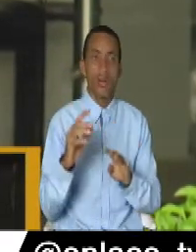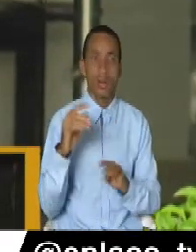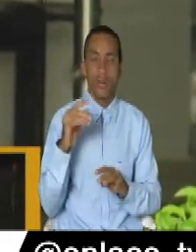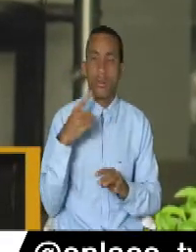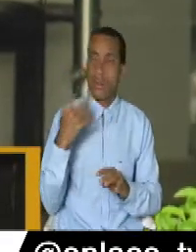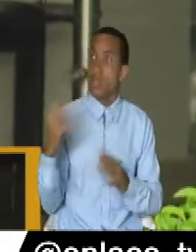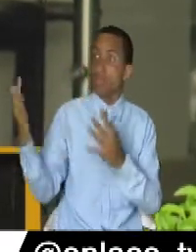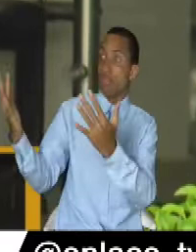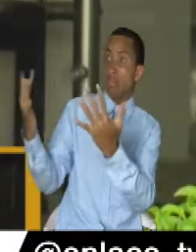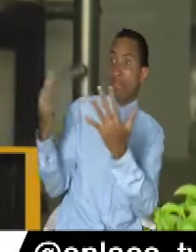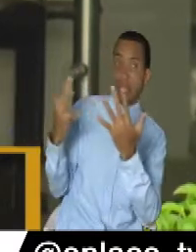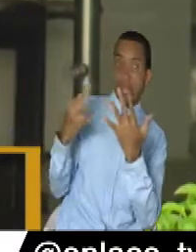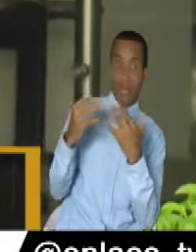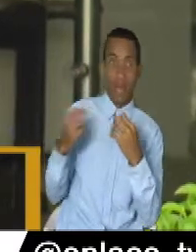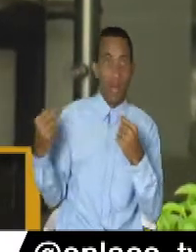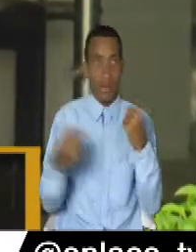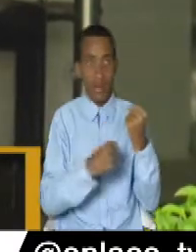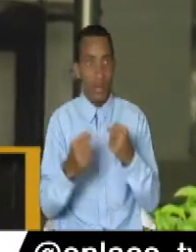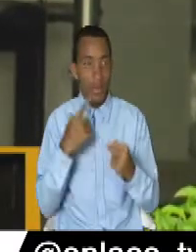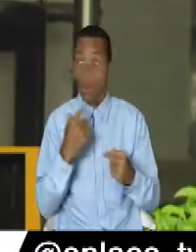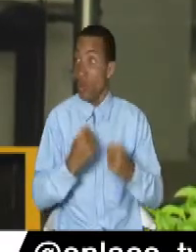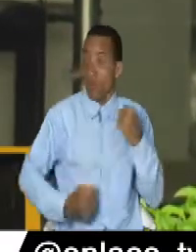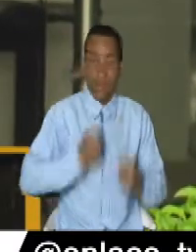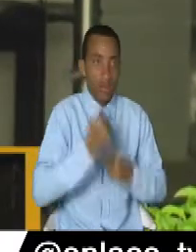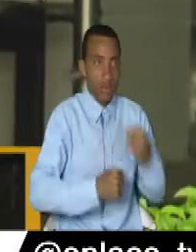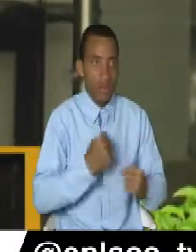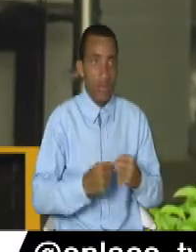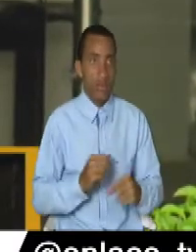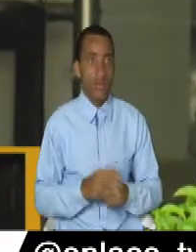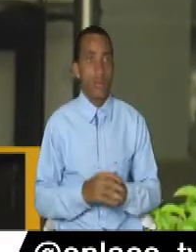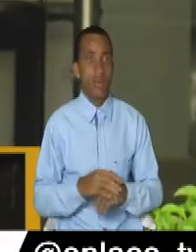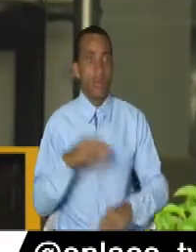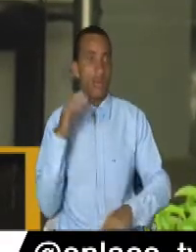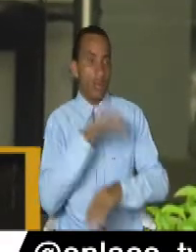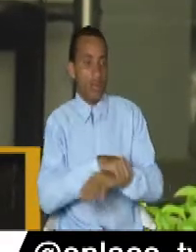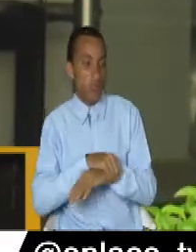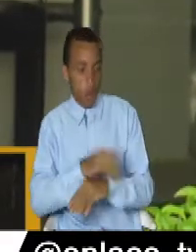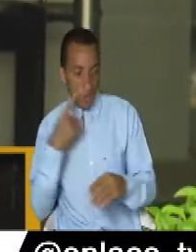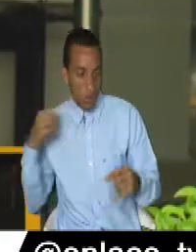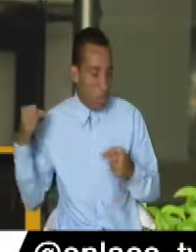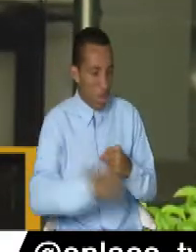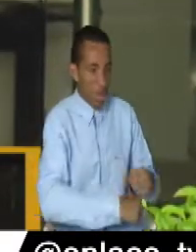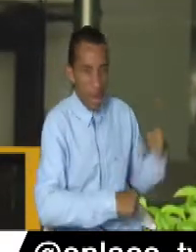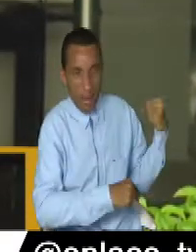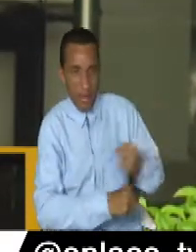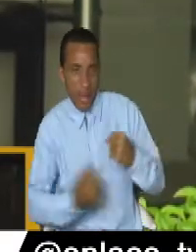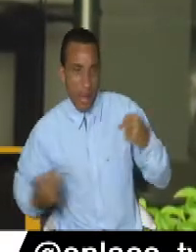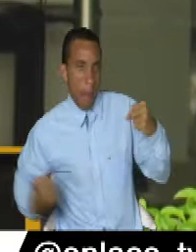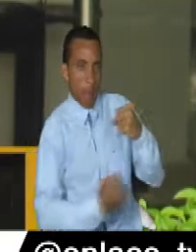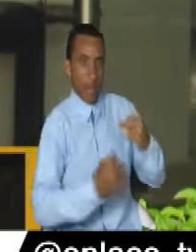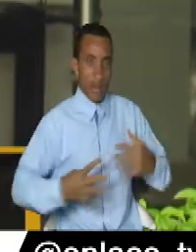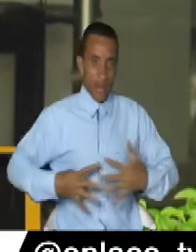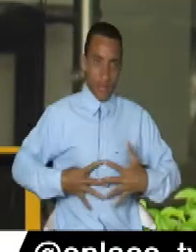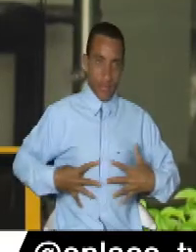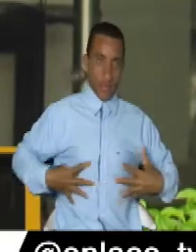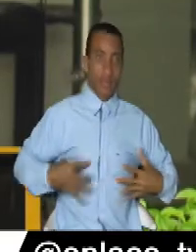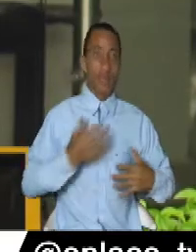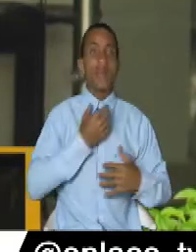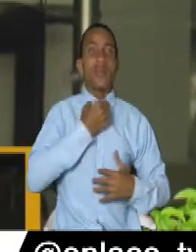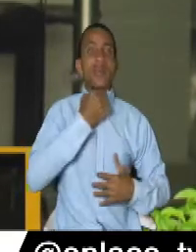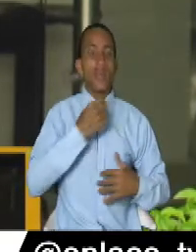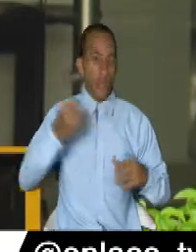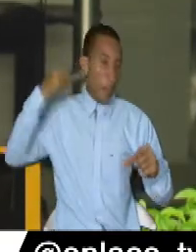multitud para encima a pegarme y salí corriendo. Me cogieron y me golpearon, me pegaron duro en las costillas, en el cuello y en la